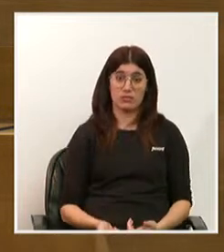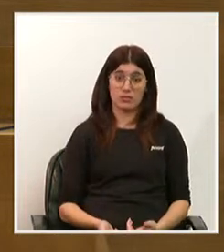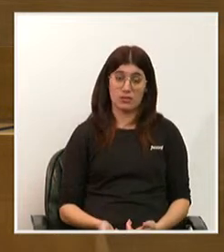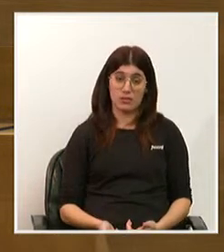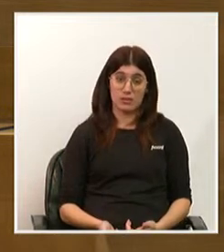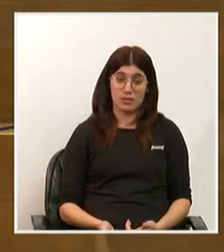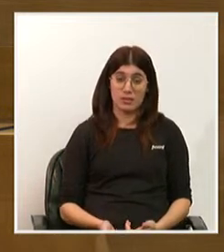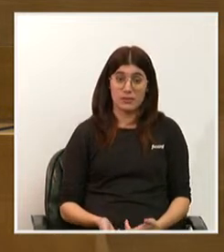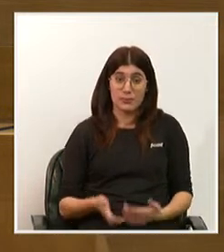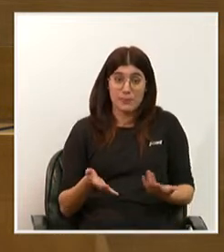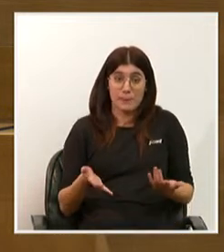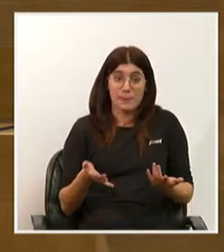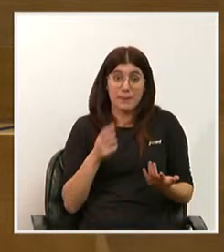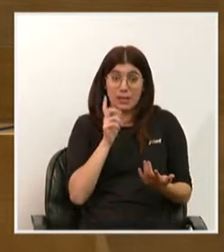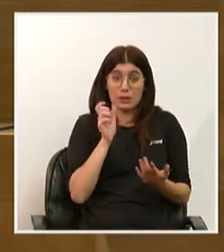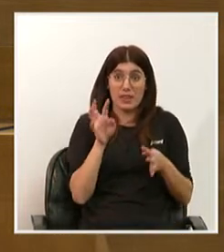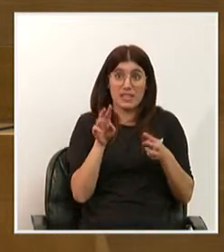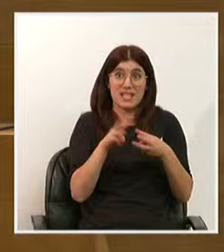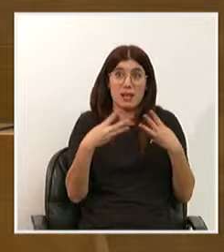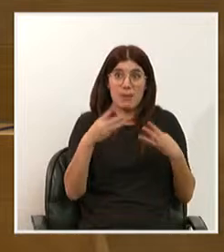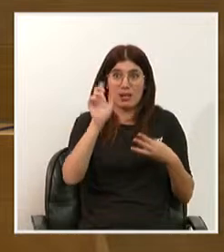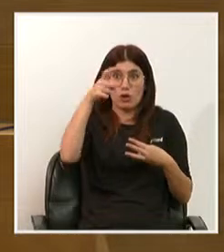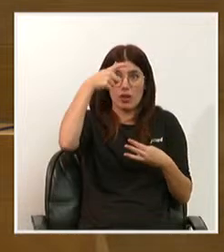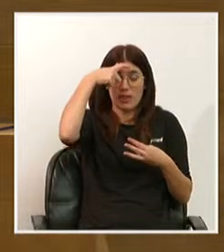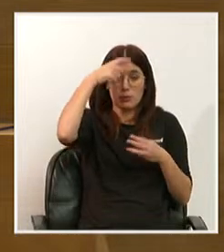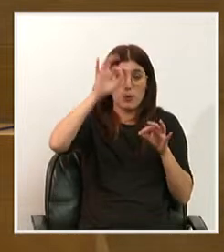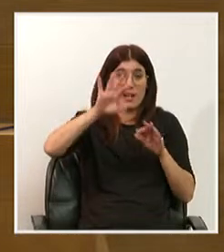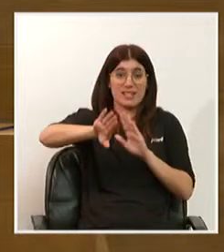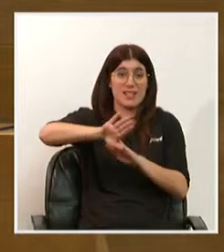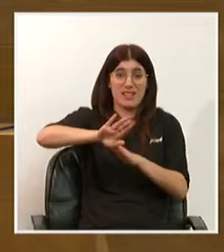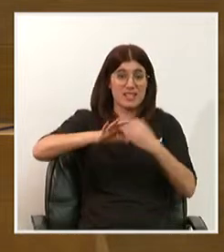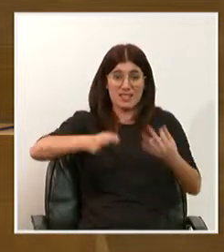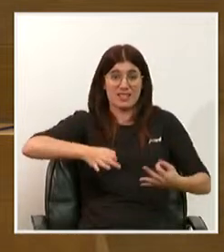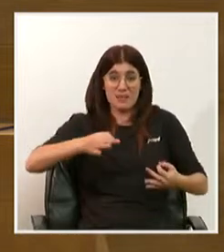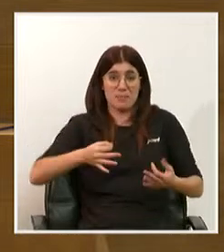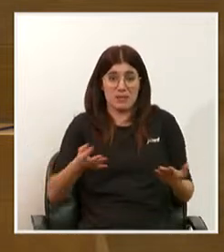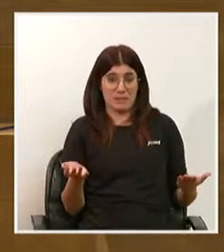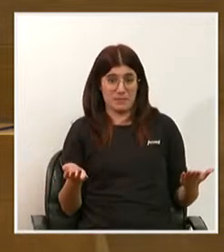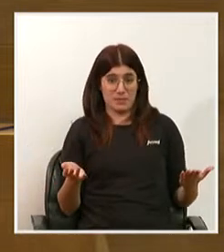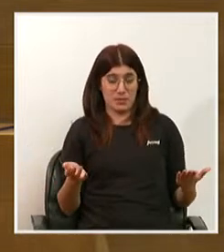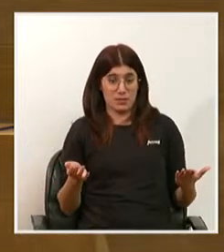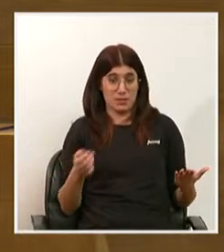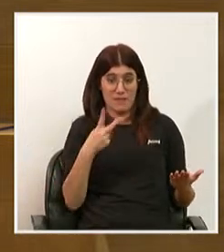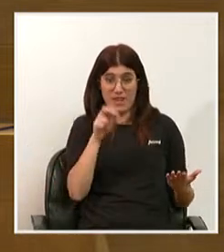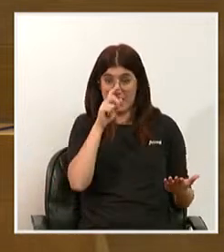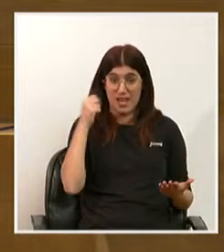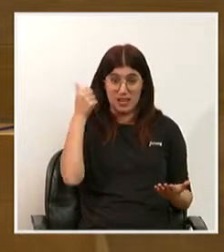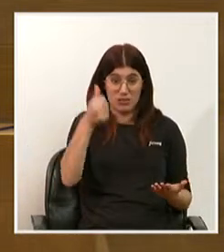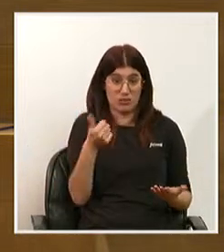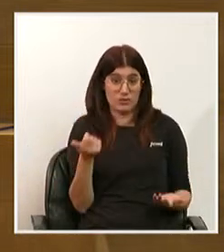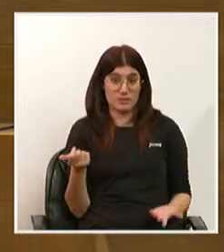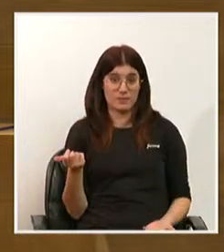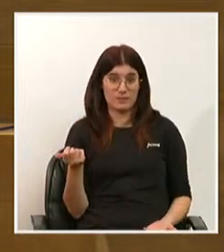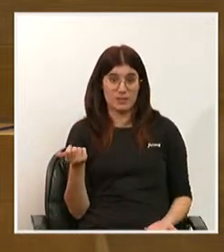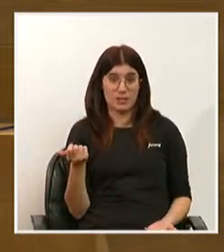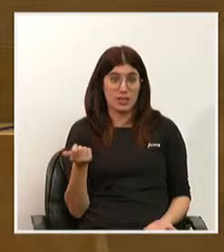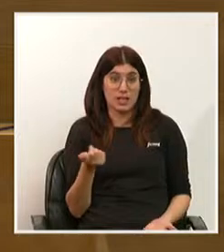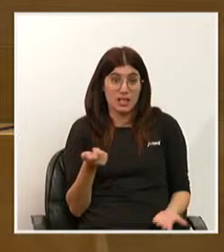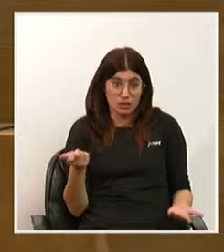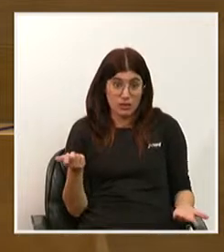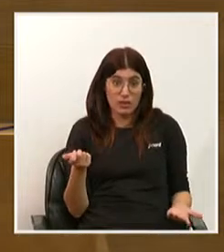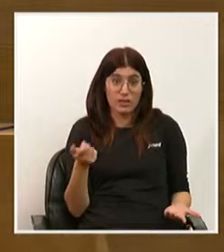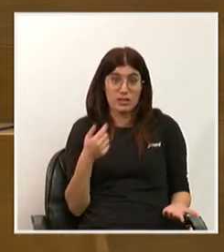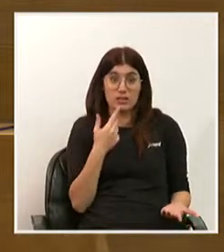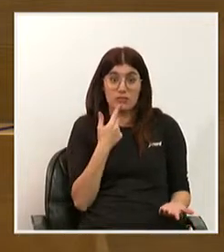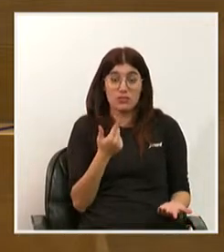marco conceptual es de derecha por eso le le invito que a que